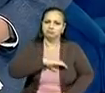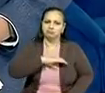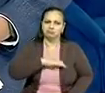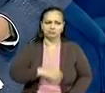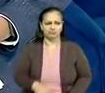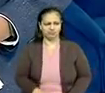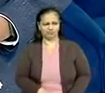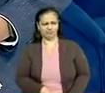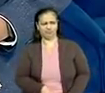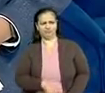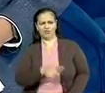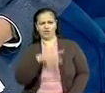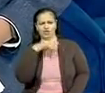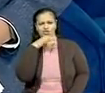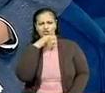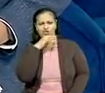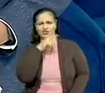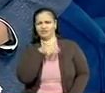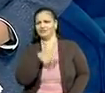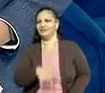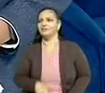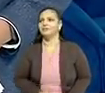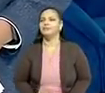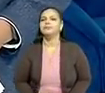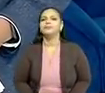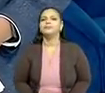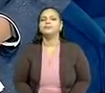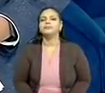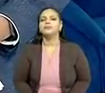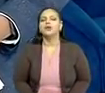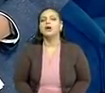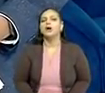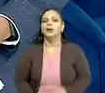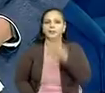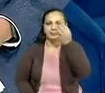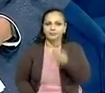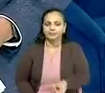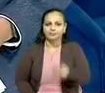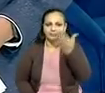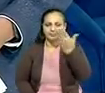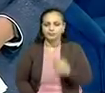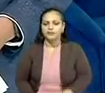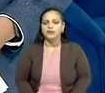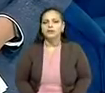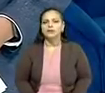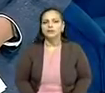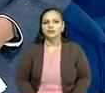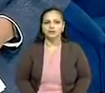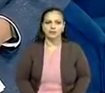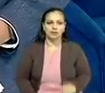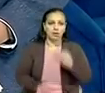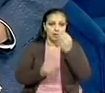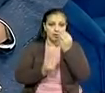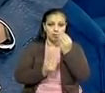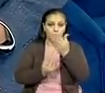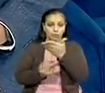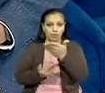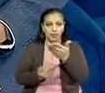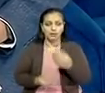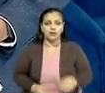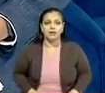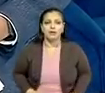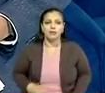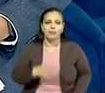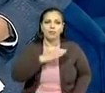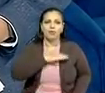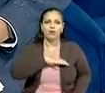hablando a Jorge también y a amables televidentes, les contamos también que la policía desarticuló una banda dedicada al